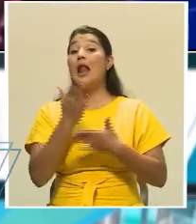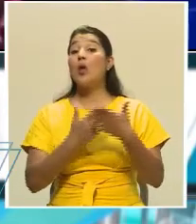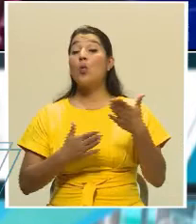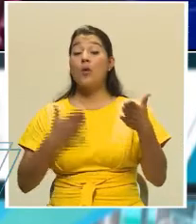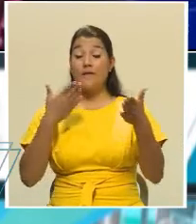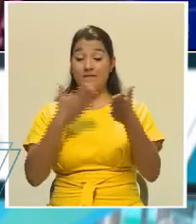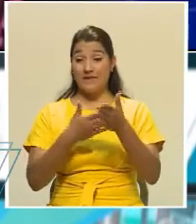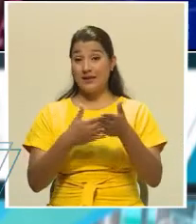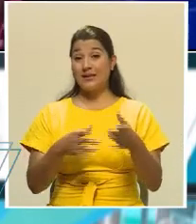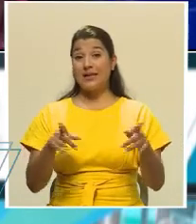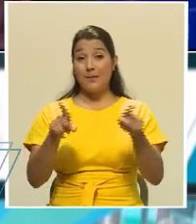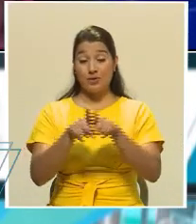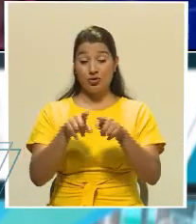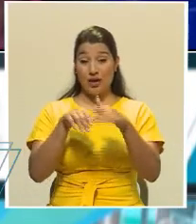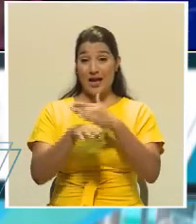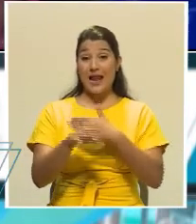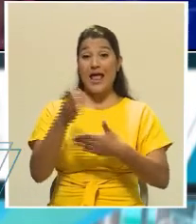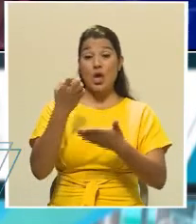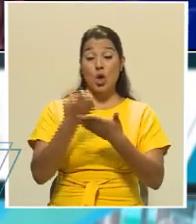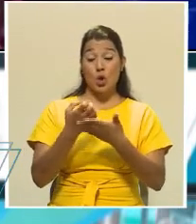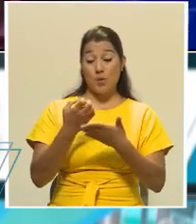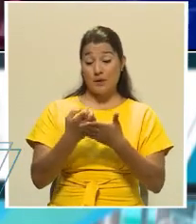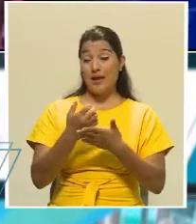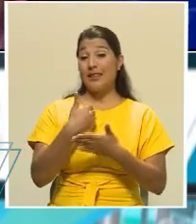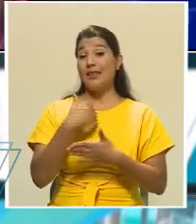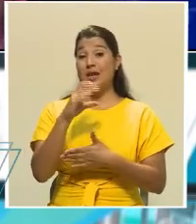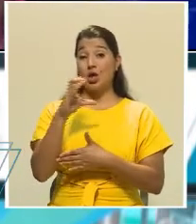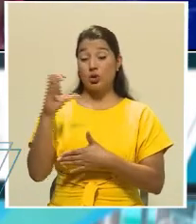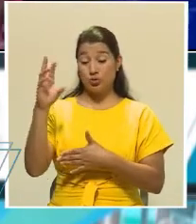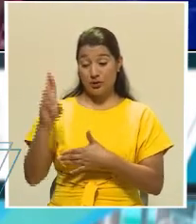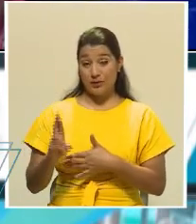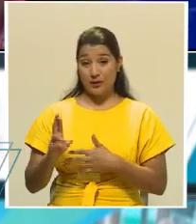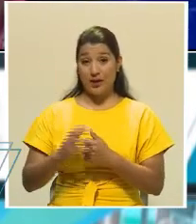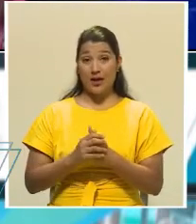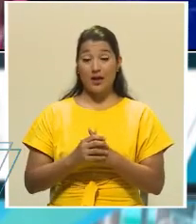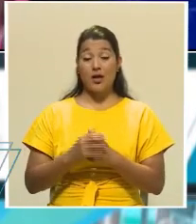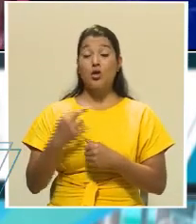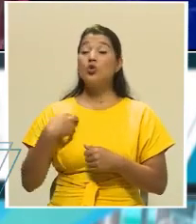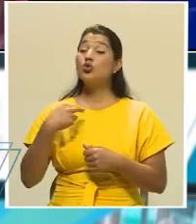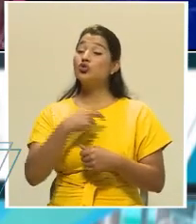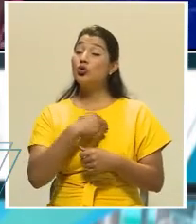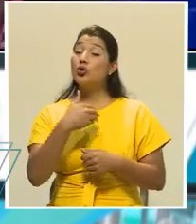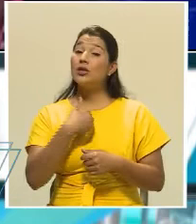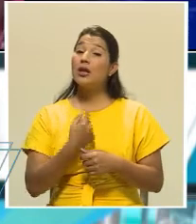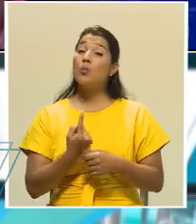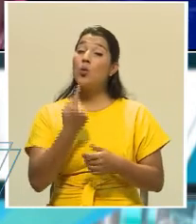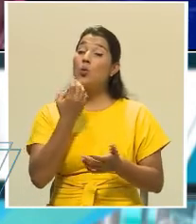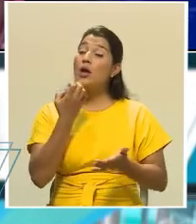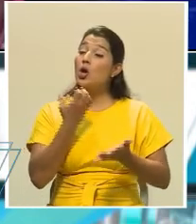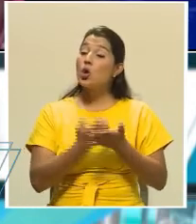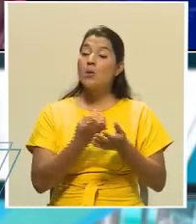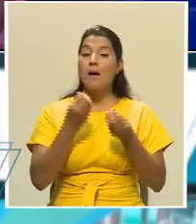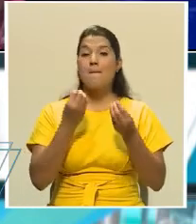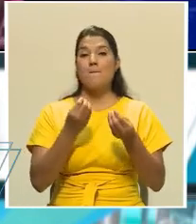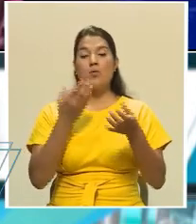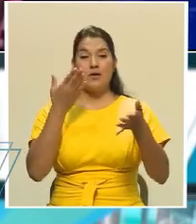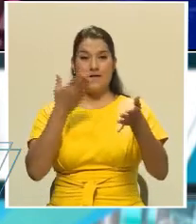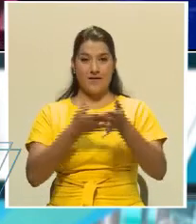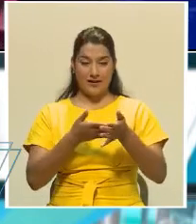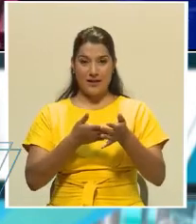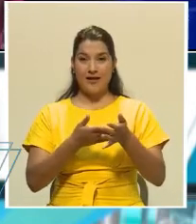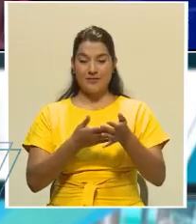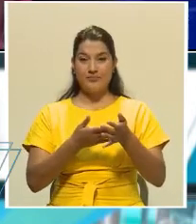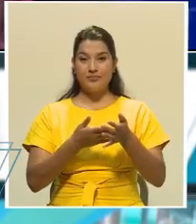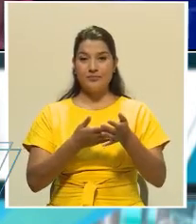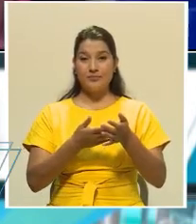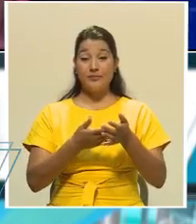también en la economía del país. Ya de por sí tenemos una economía muy golpeada, el